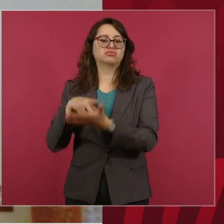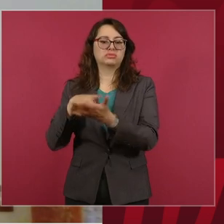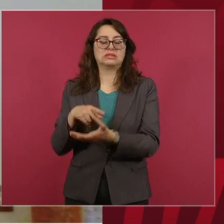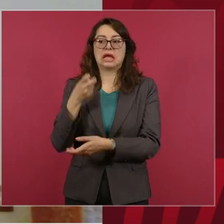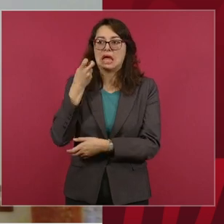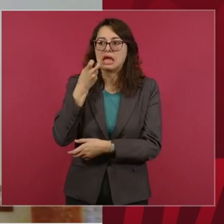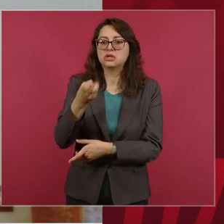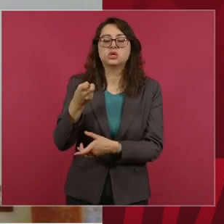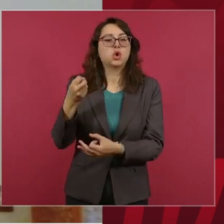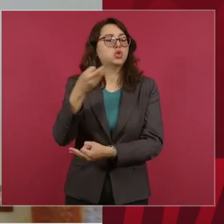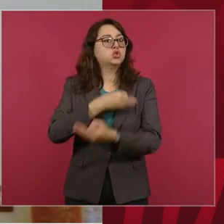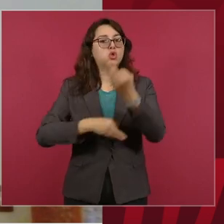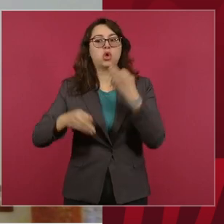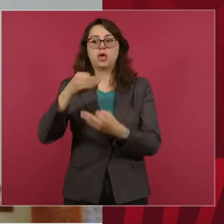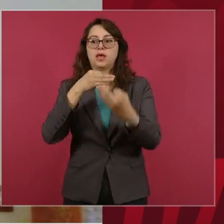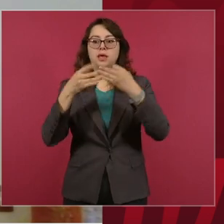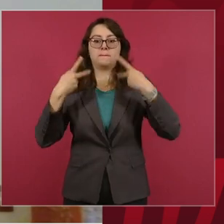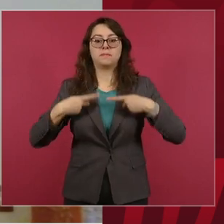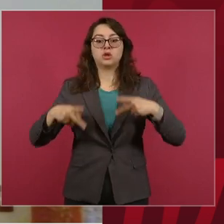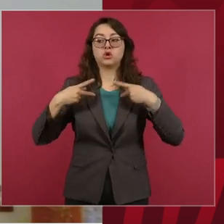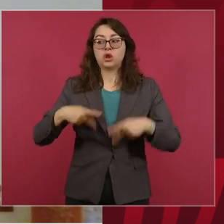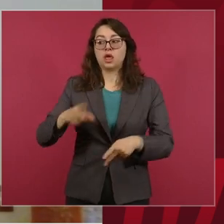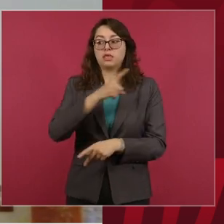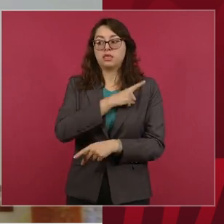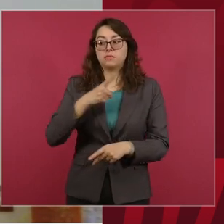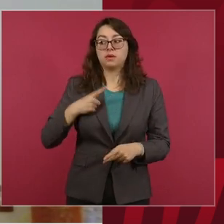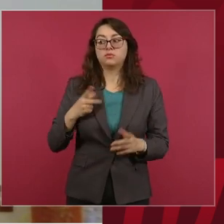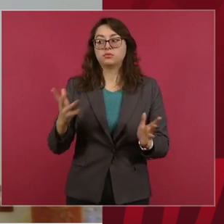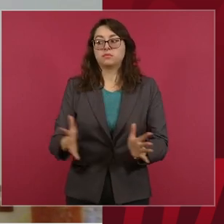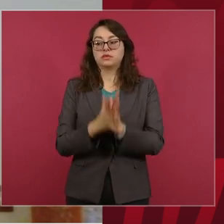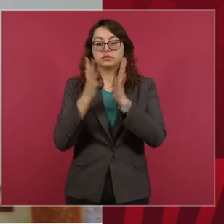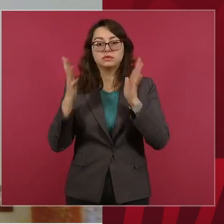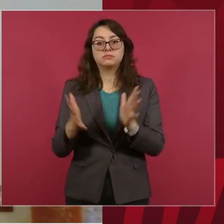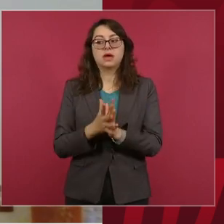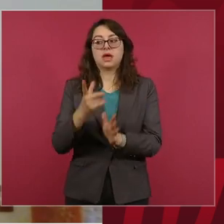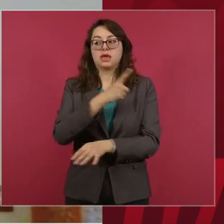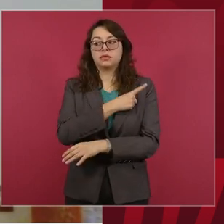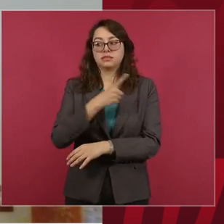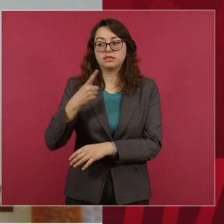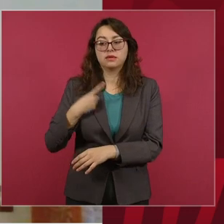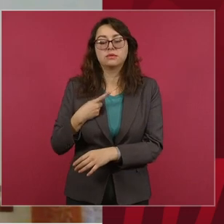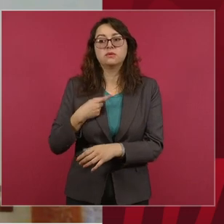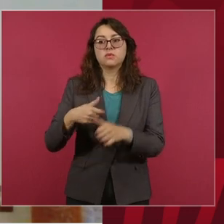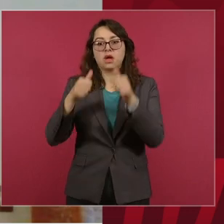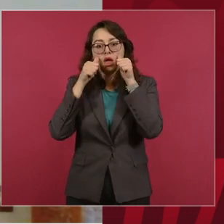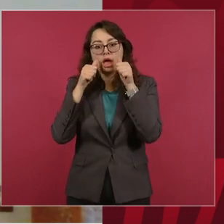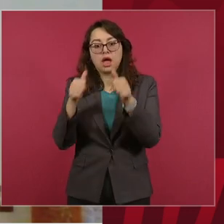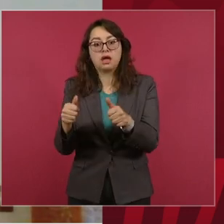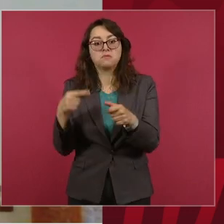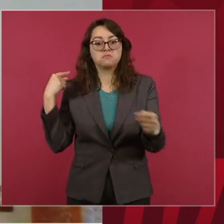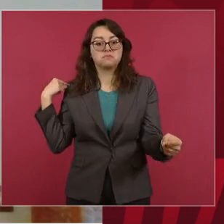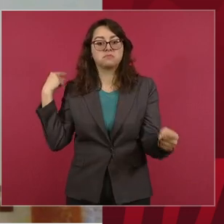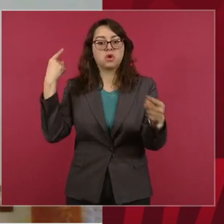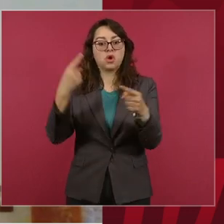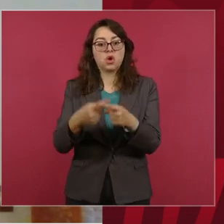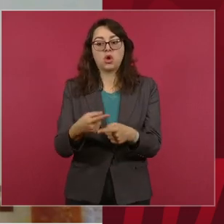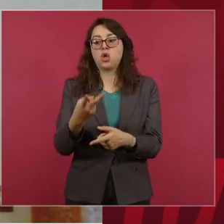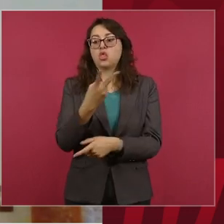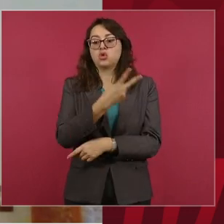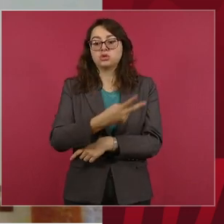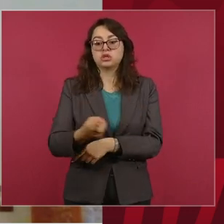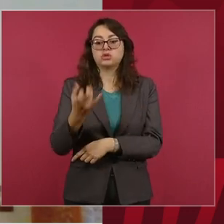todos involucrados, hay más o menos 250 vehículos especializados